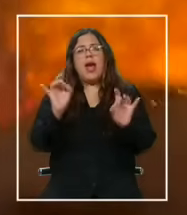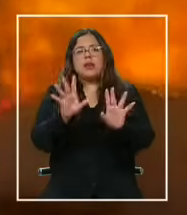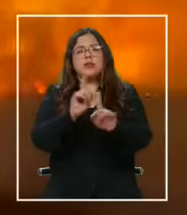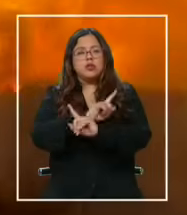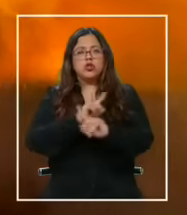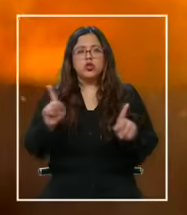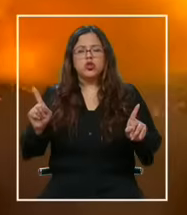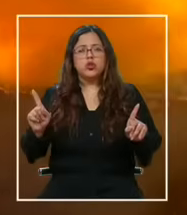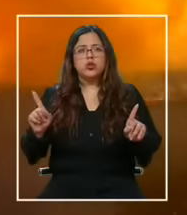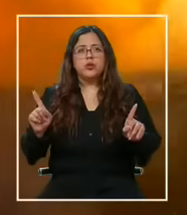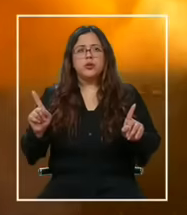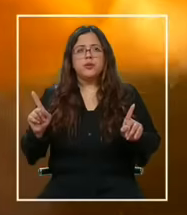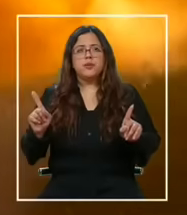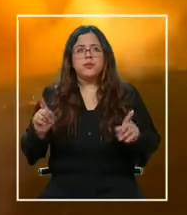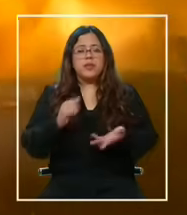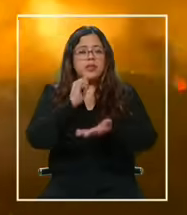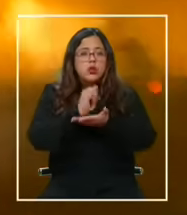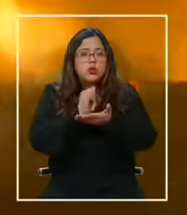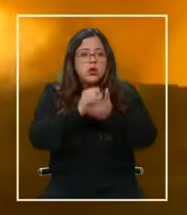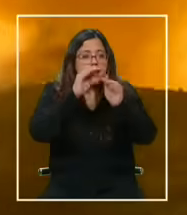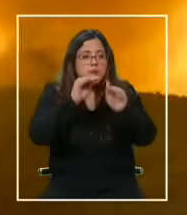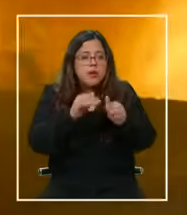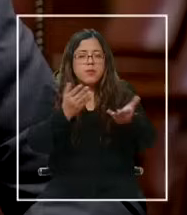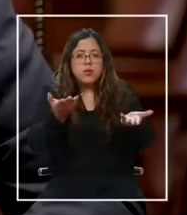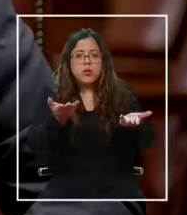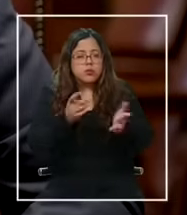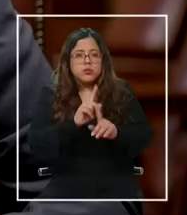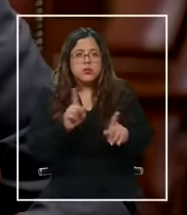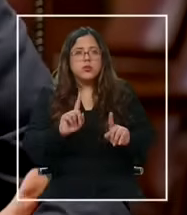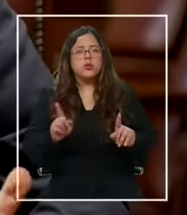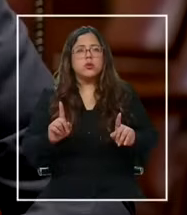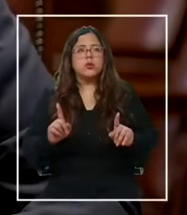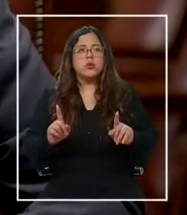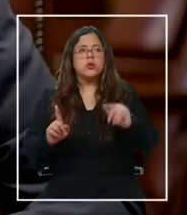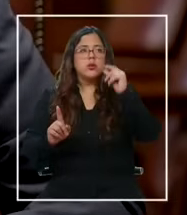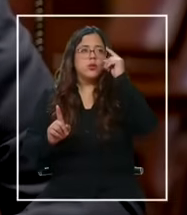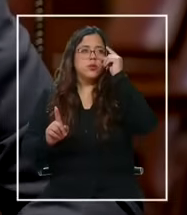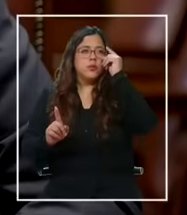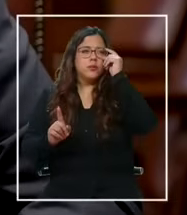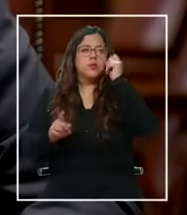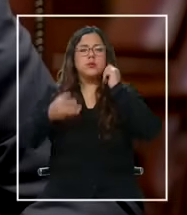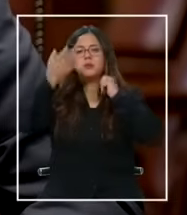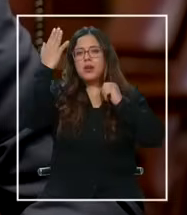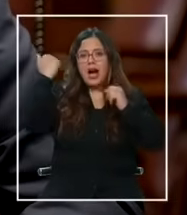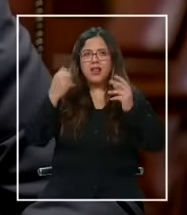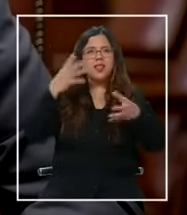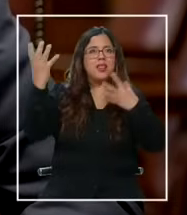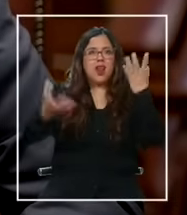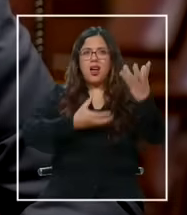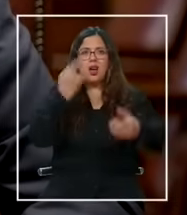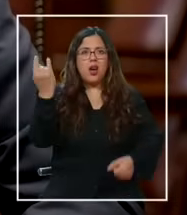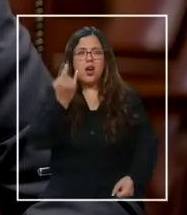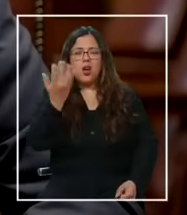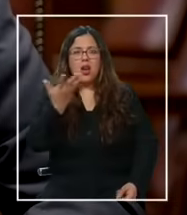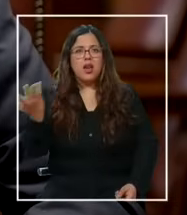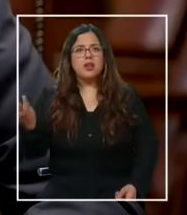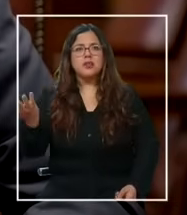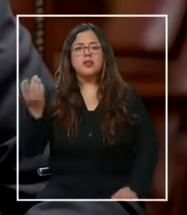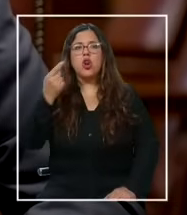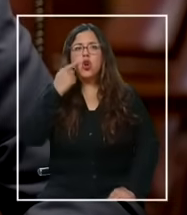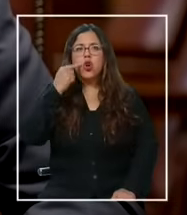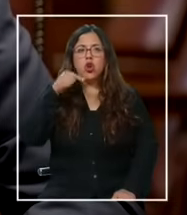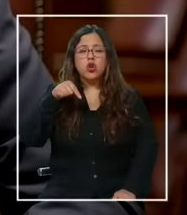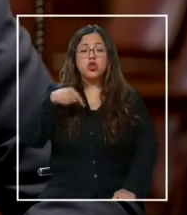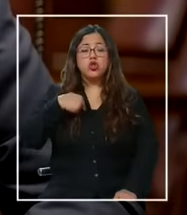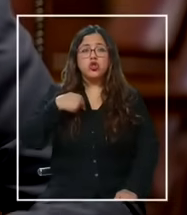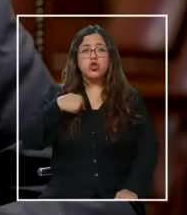y y la institucionalidad no puede seguir en el mismo punto eh que estaba previo a que se produjera esta mega emergencia y ahí yo llamo a